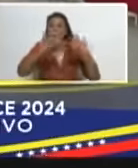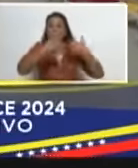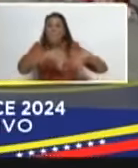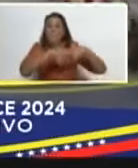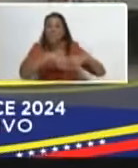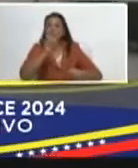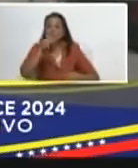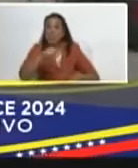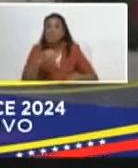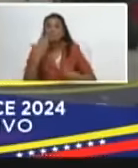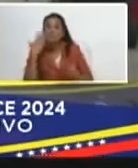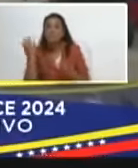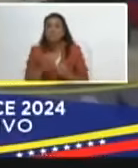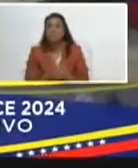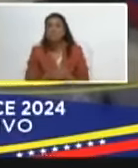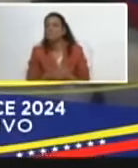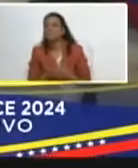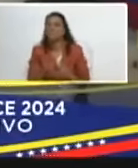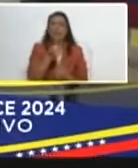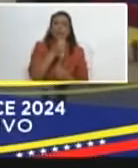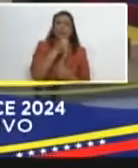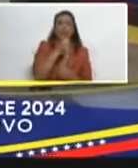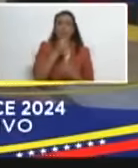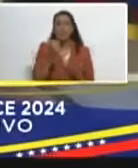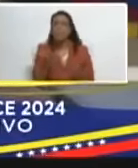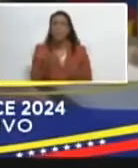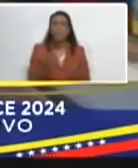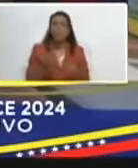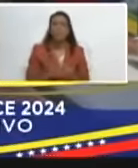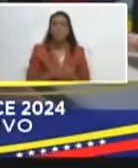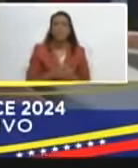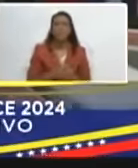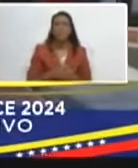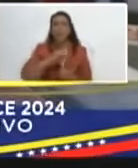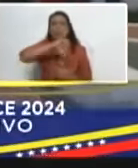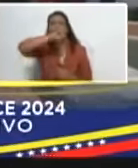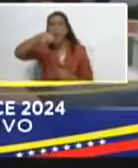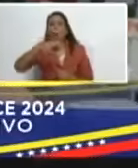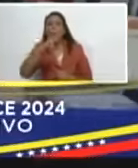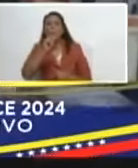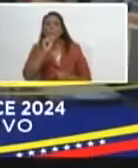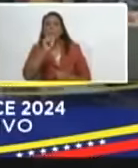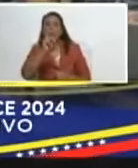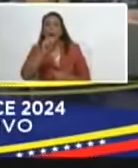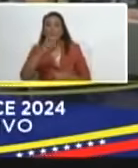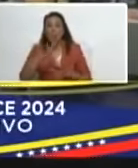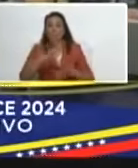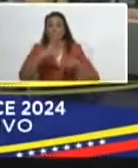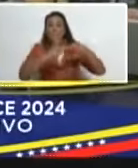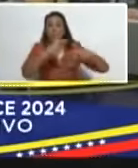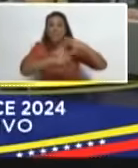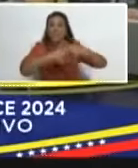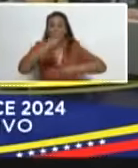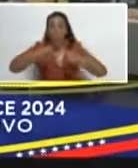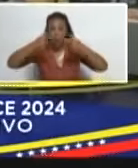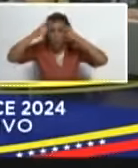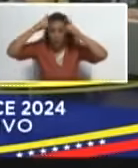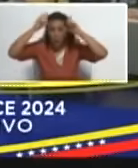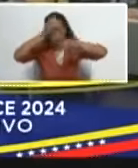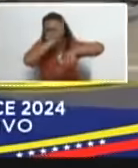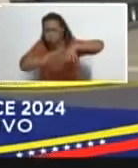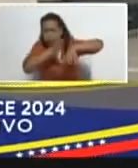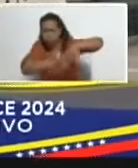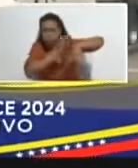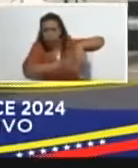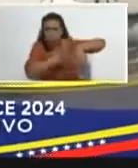que tenemos. Aló, aló. Juan Da Silva. Estos muchachos son procesadores de carne. Ahí tienen ahí, yo no sé si... Juan